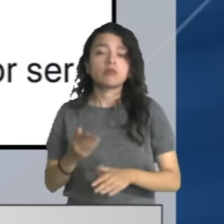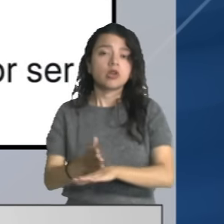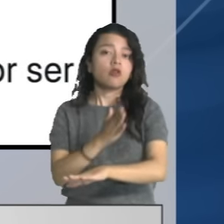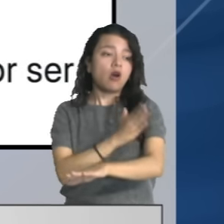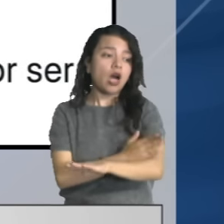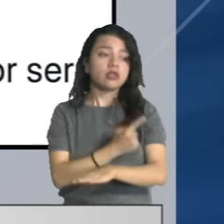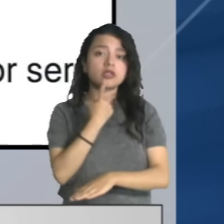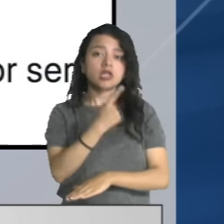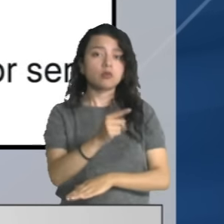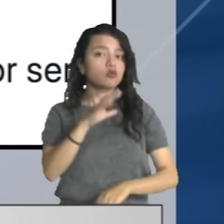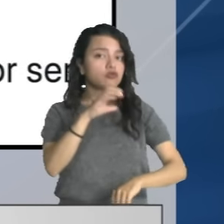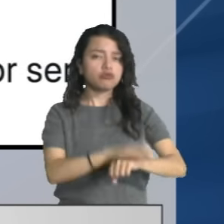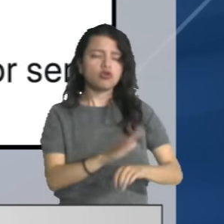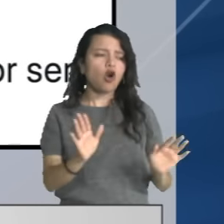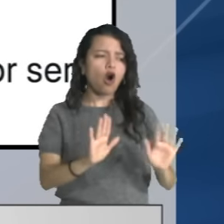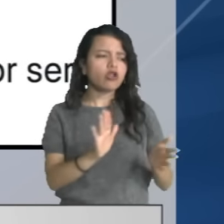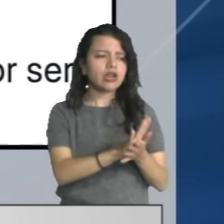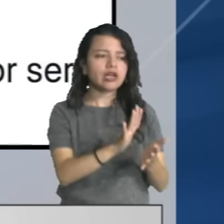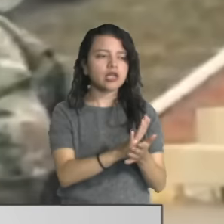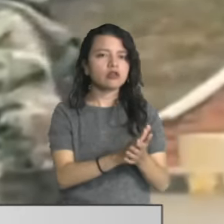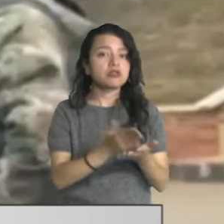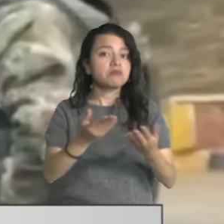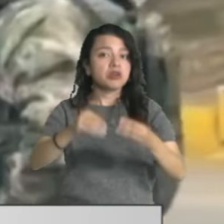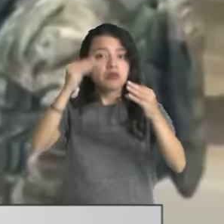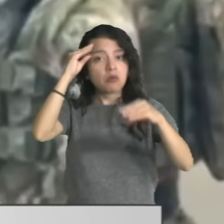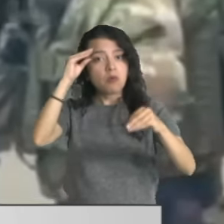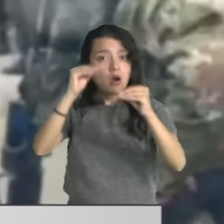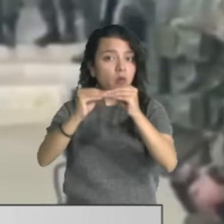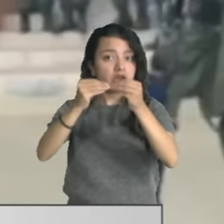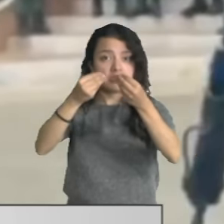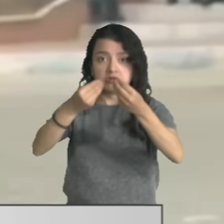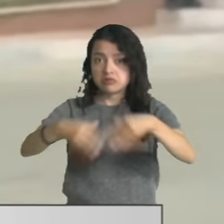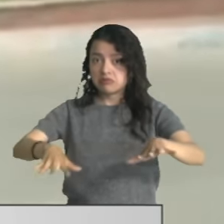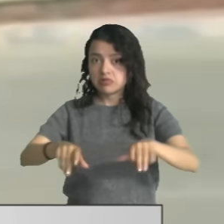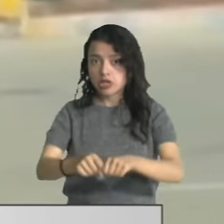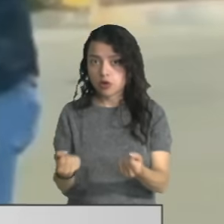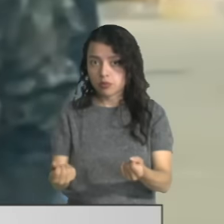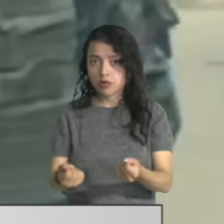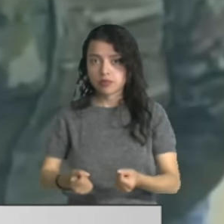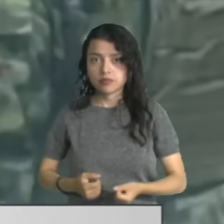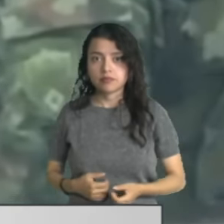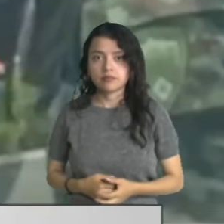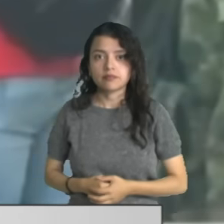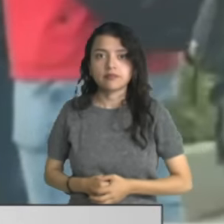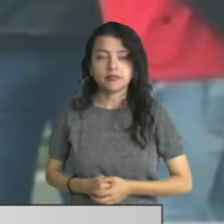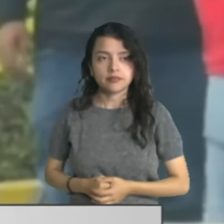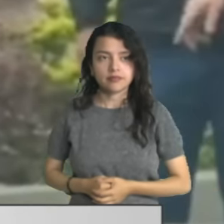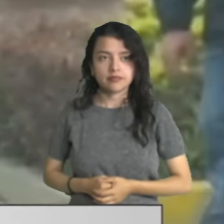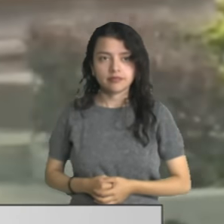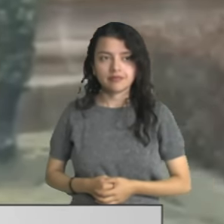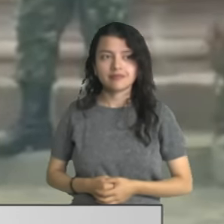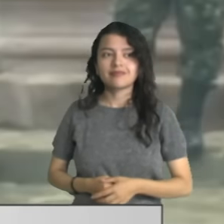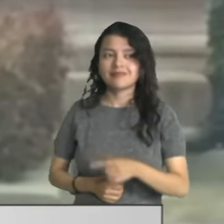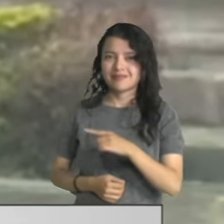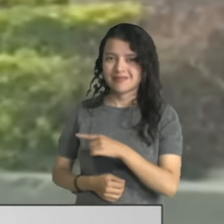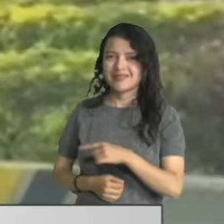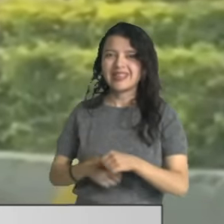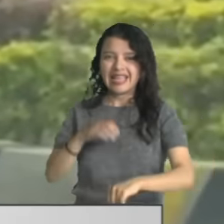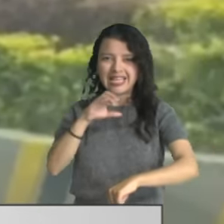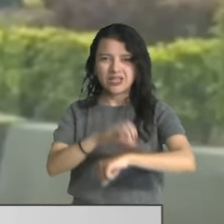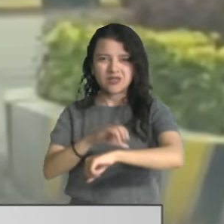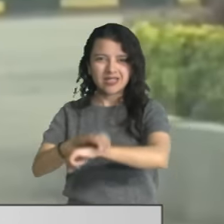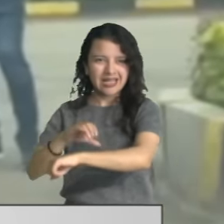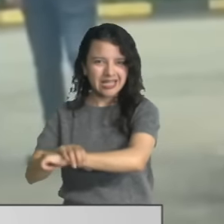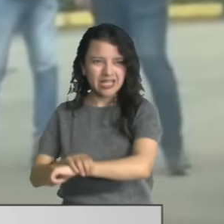previamente por ser delegados en las negociaciones, no. Y aclaró que los otros frentes dirigidos por alias Bordisco están por fuera del proceso de